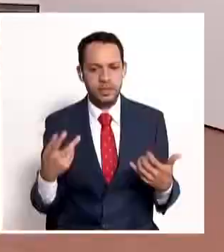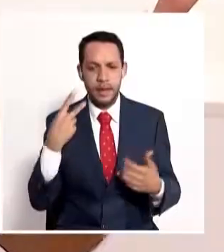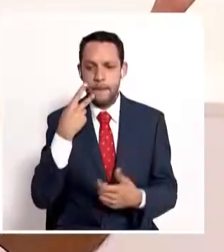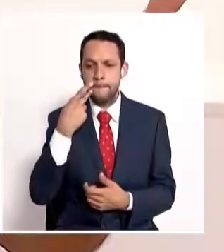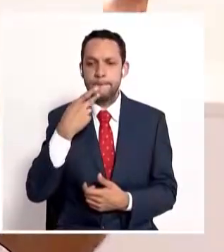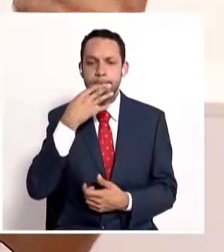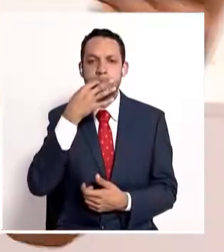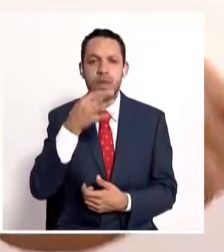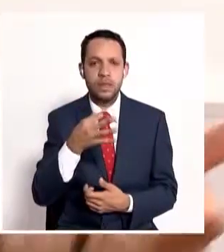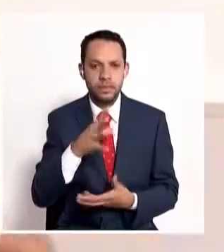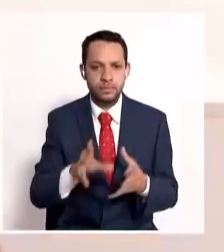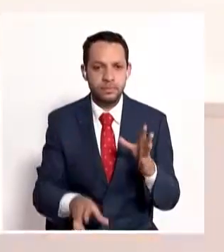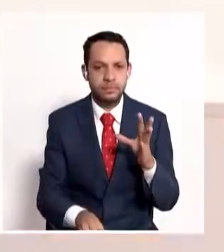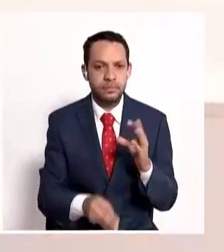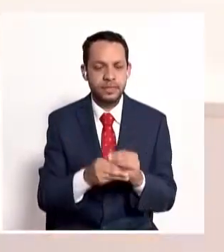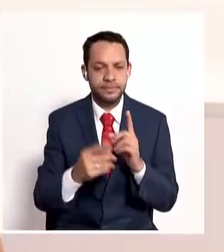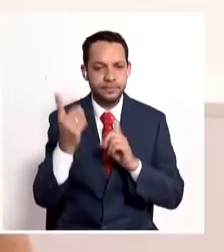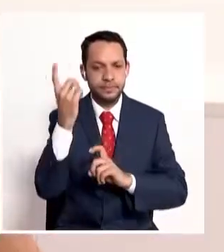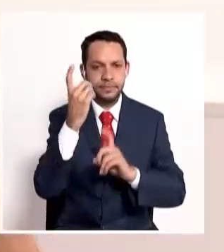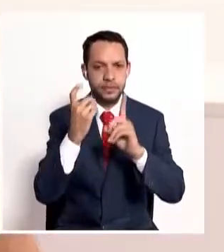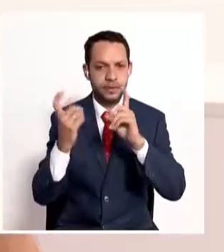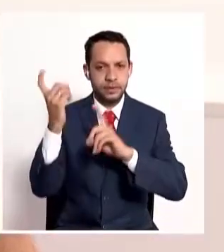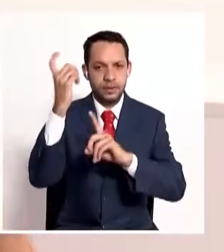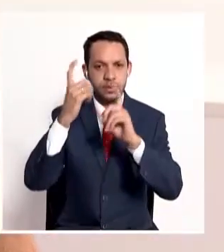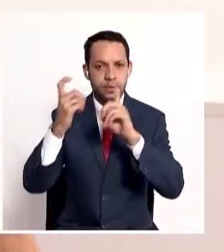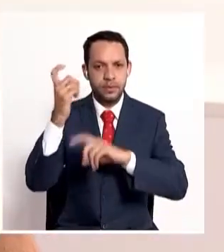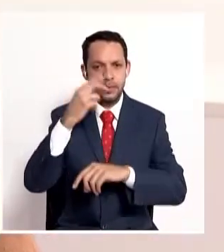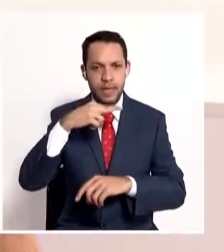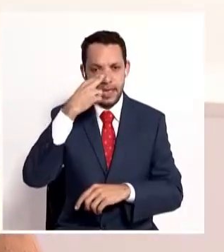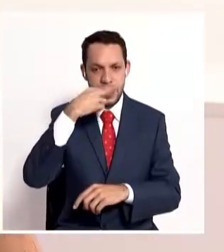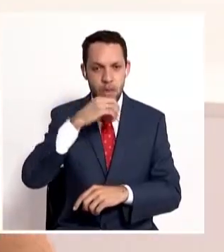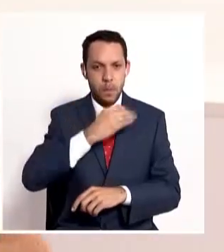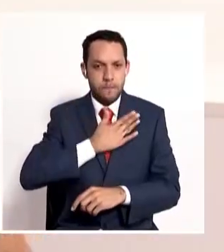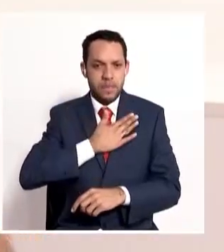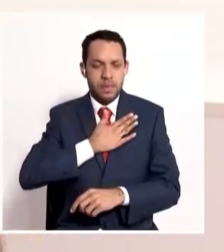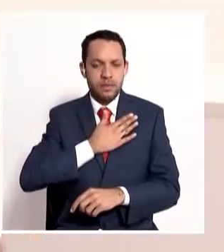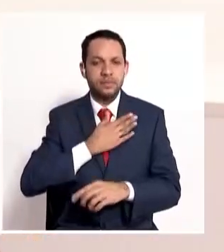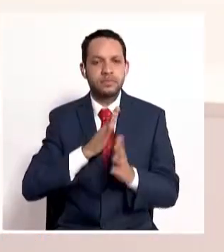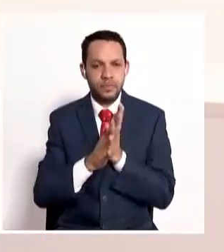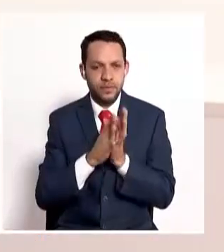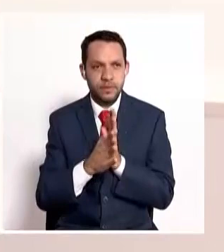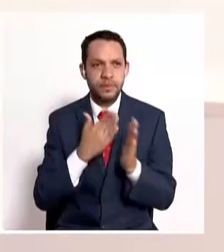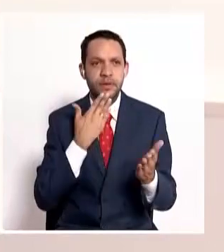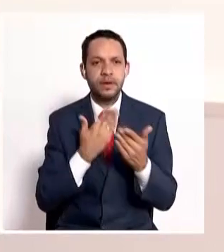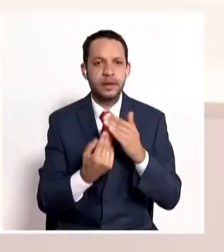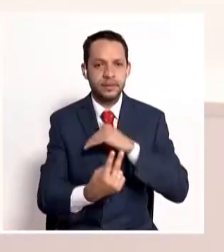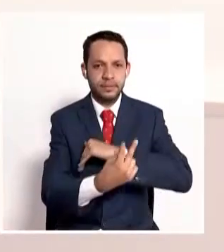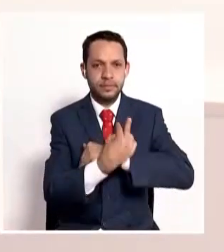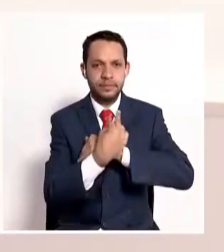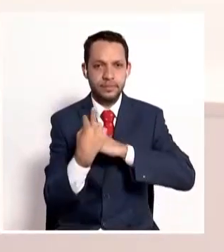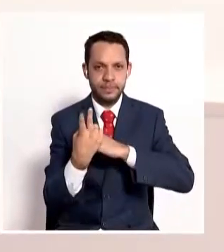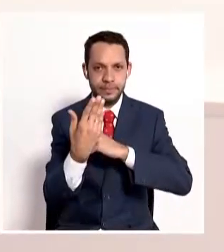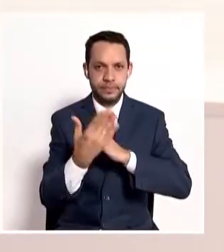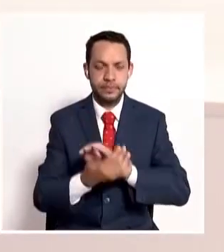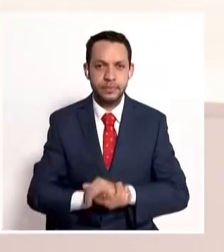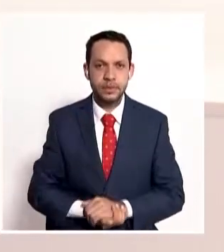y también con todas las reflexiones que hace mi hijo santiago gracias por estar siempre con nosotros